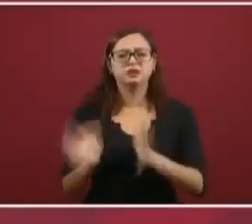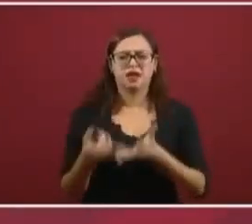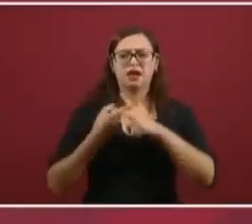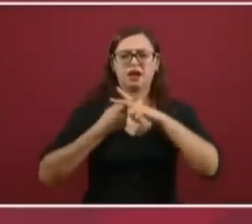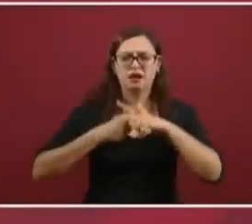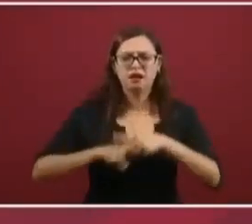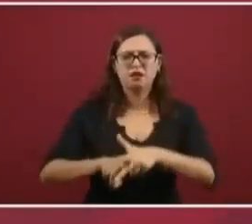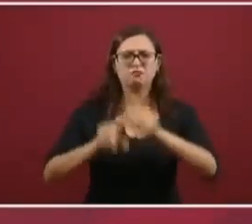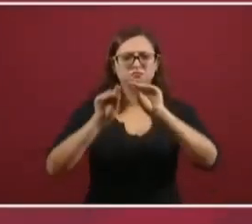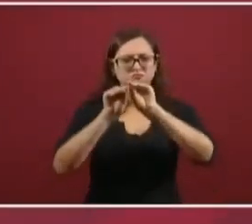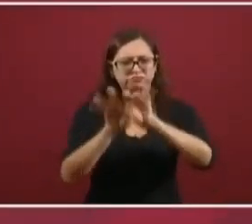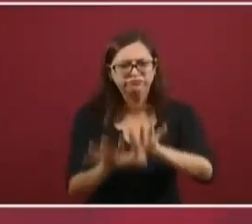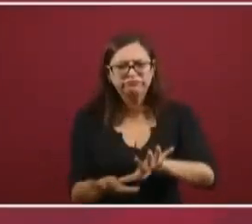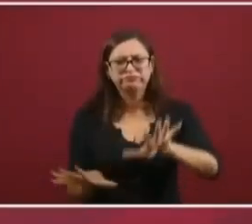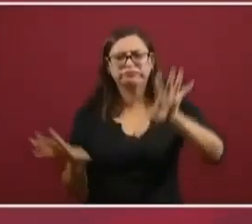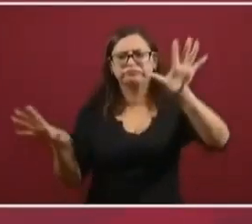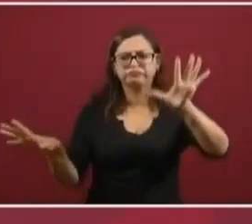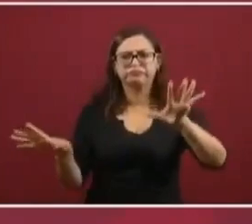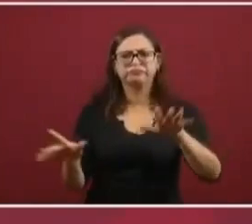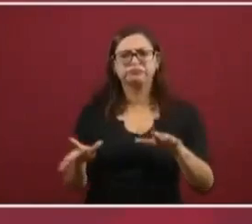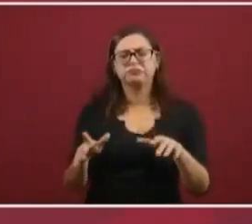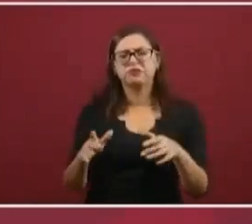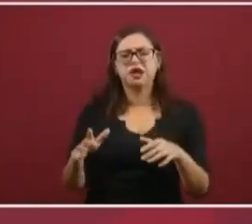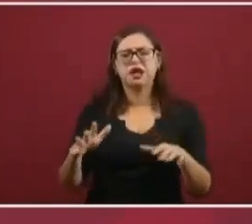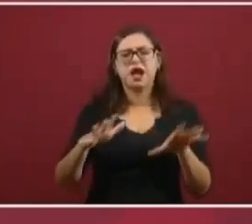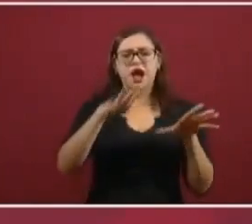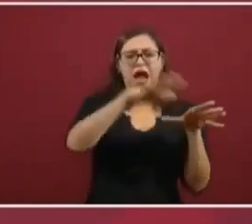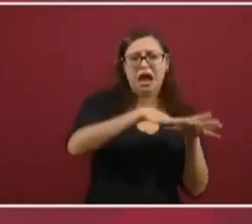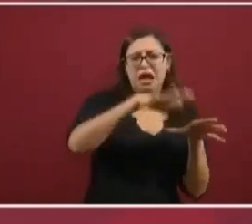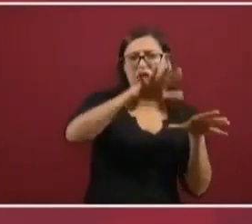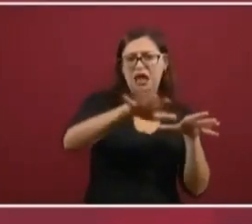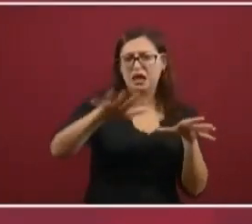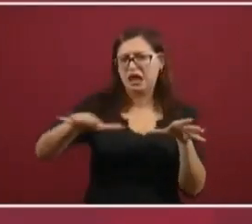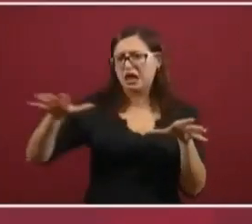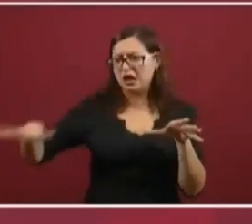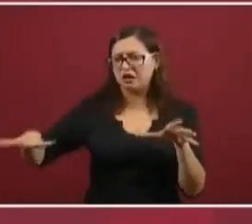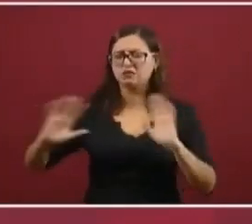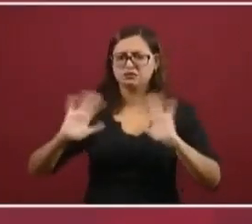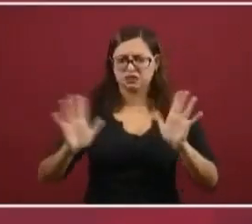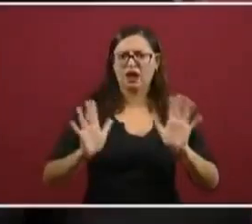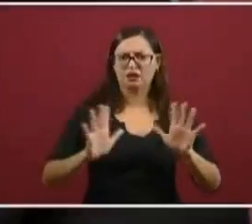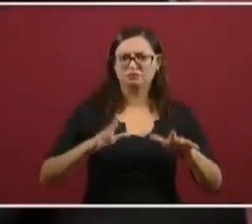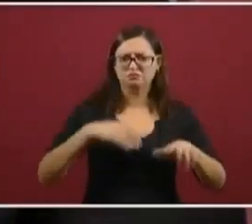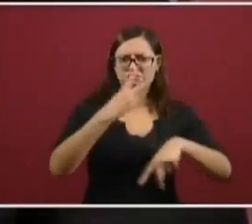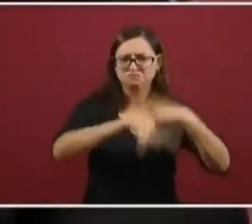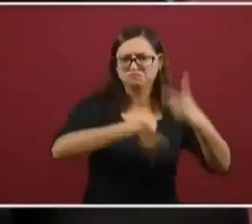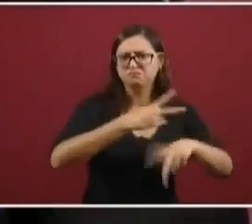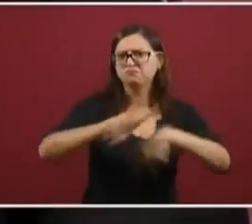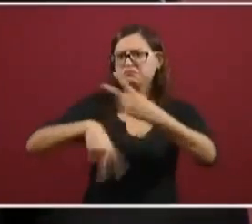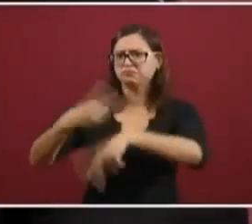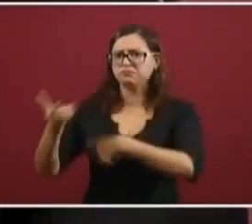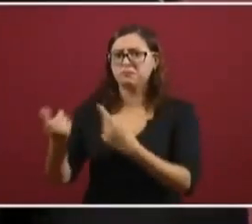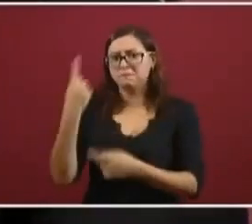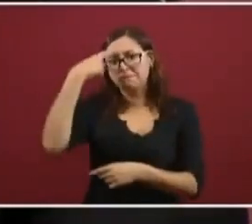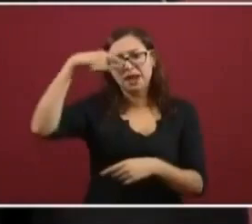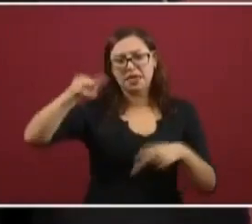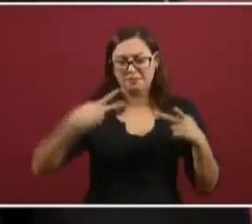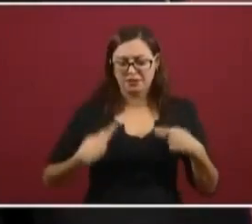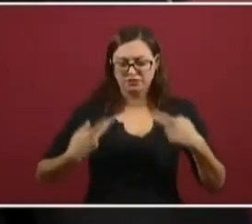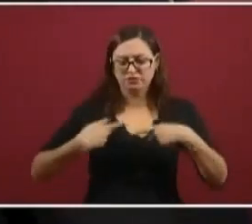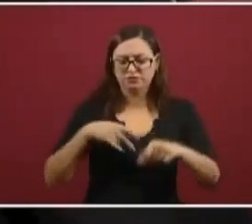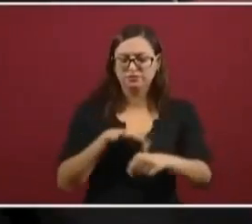a sus distritos que es lo que más nos importa la protección de los